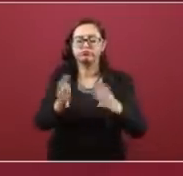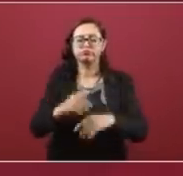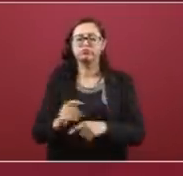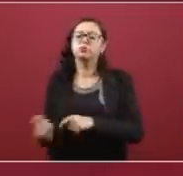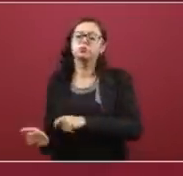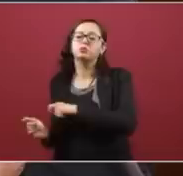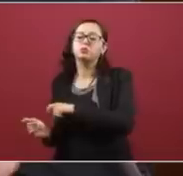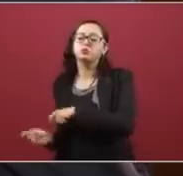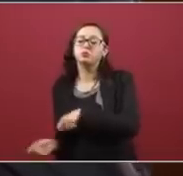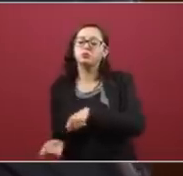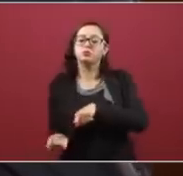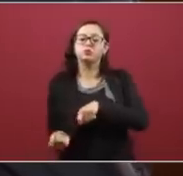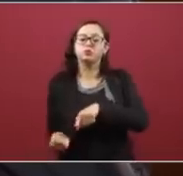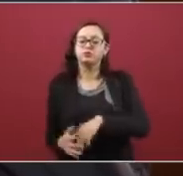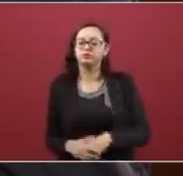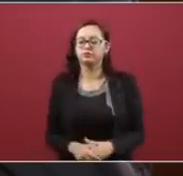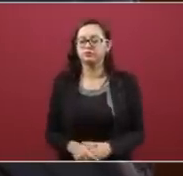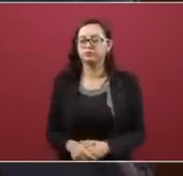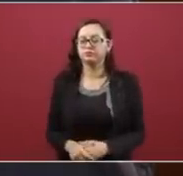golf.